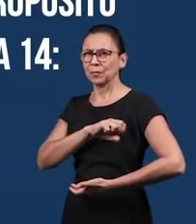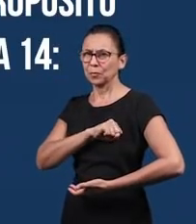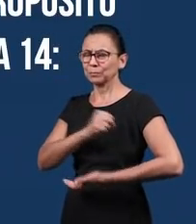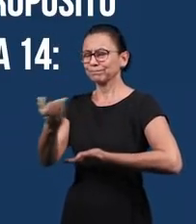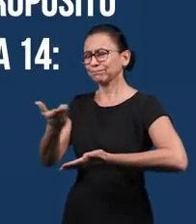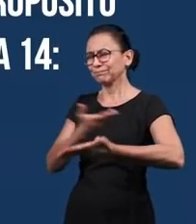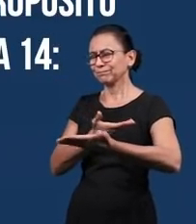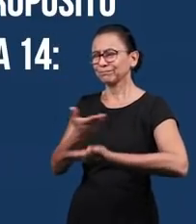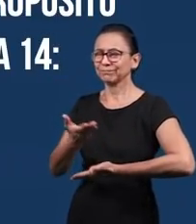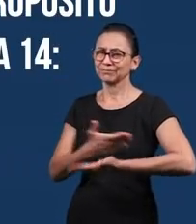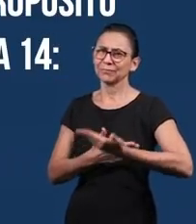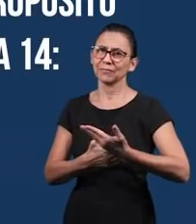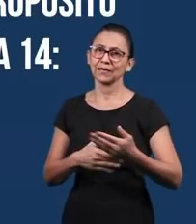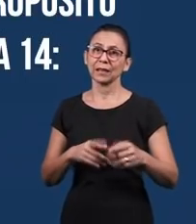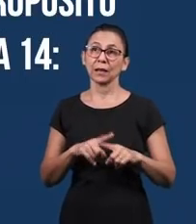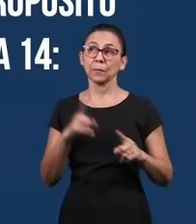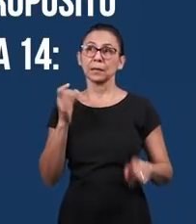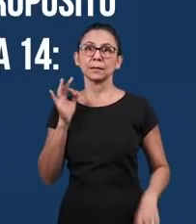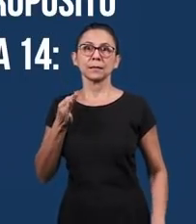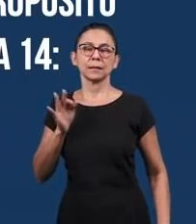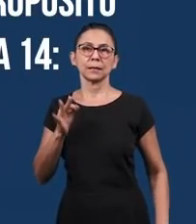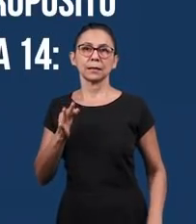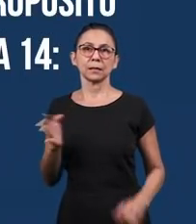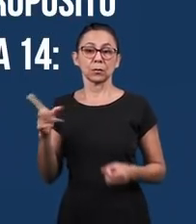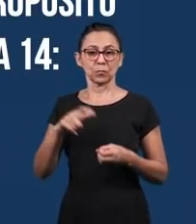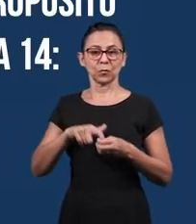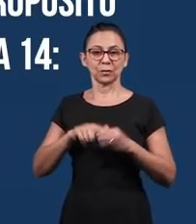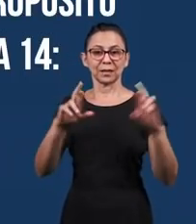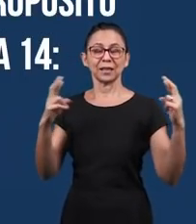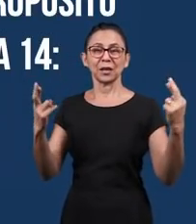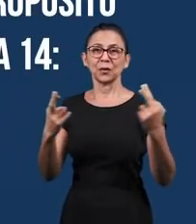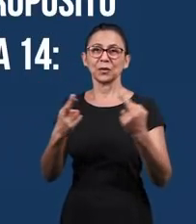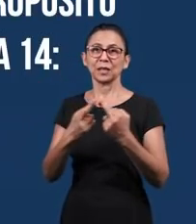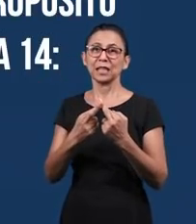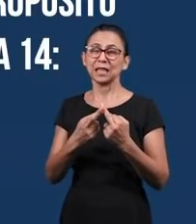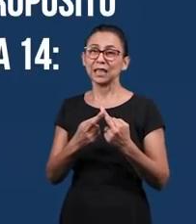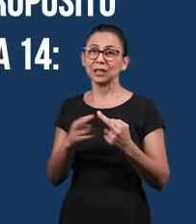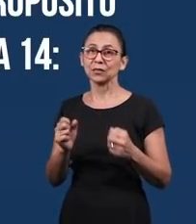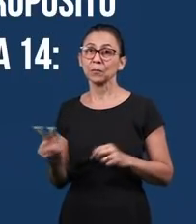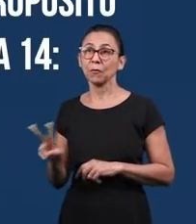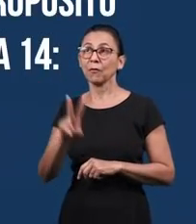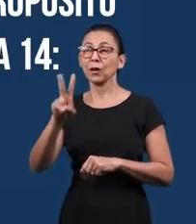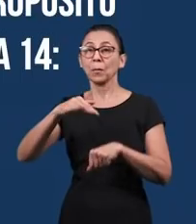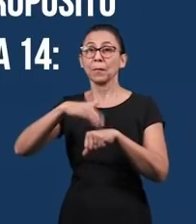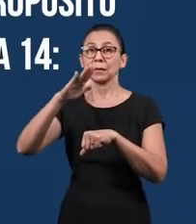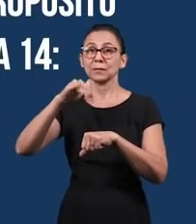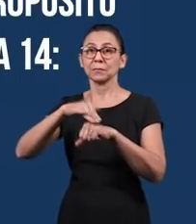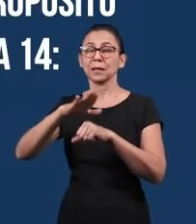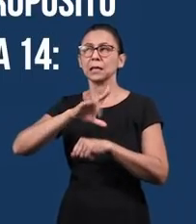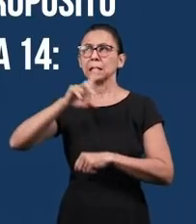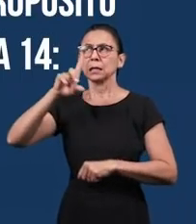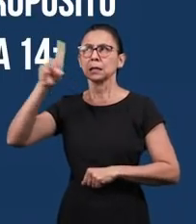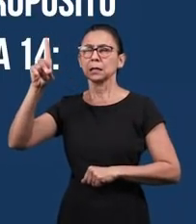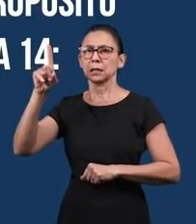mas una cosa tenemos certeza: al volver, todo esto será más valorizado. Dios tiene un